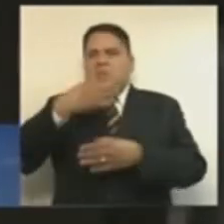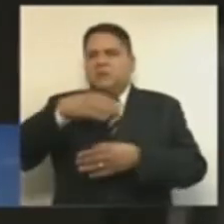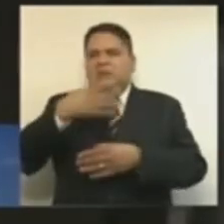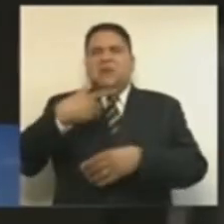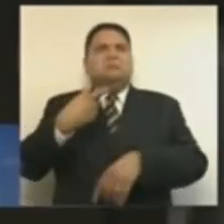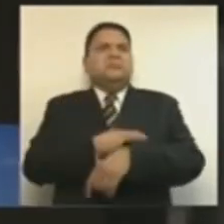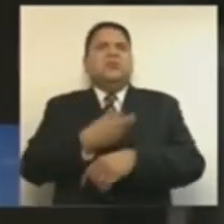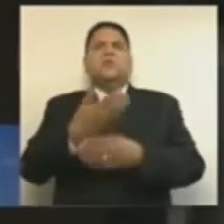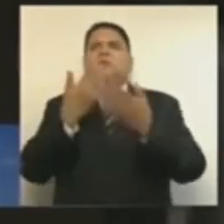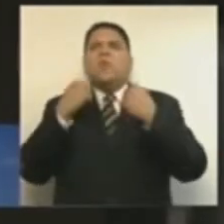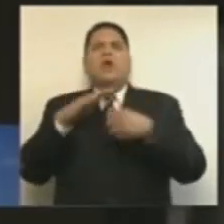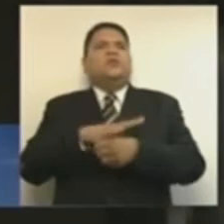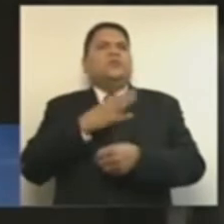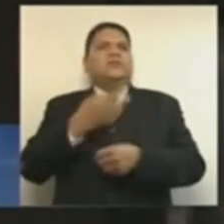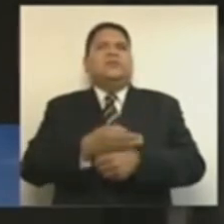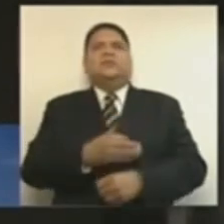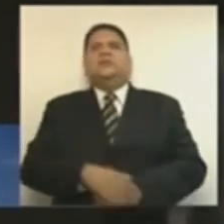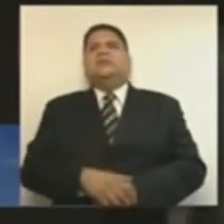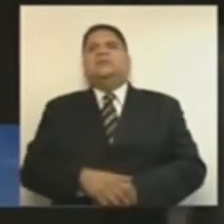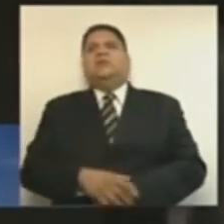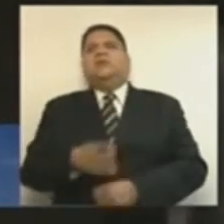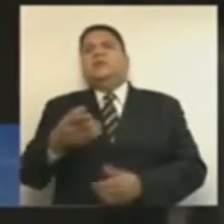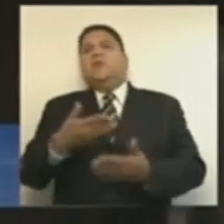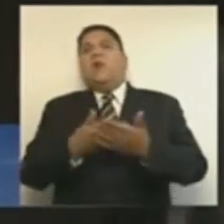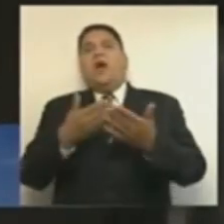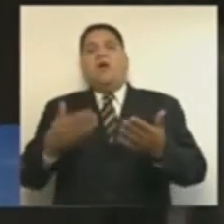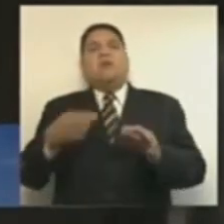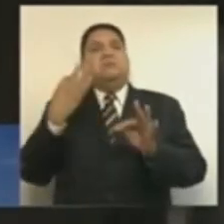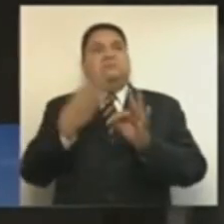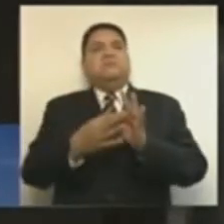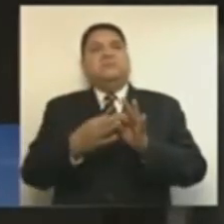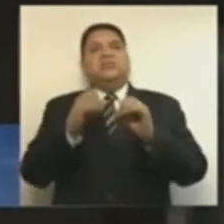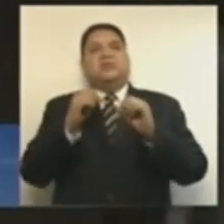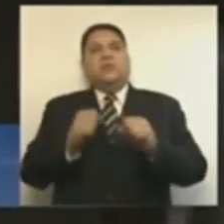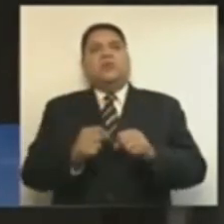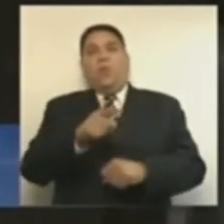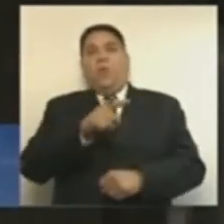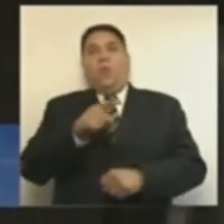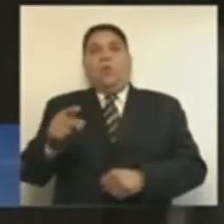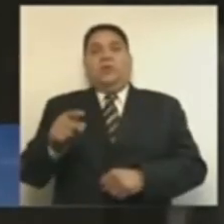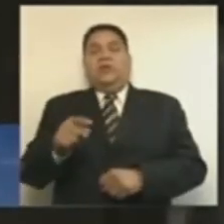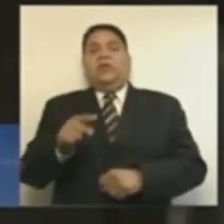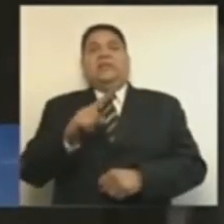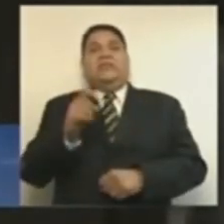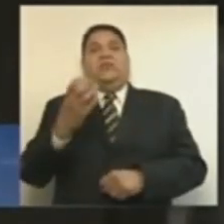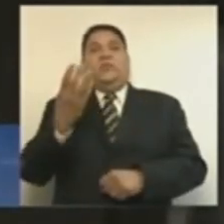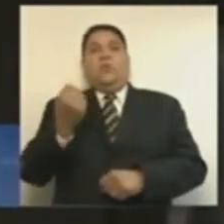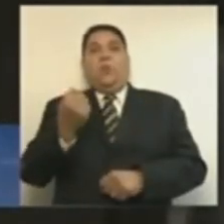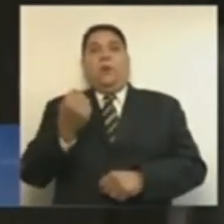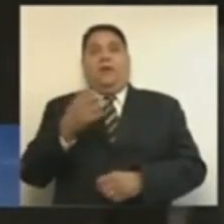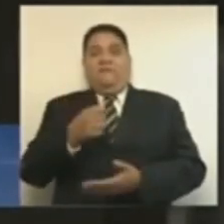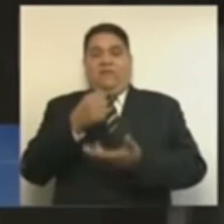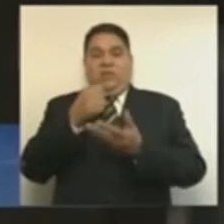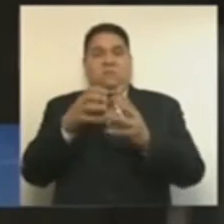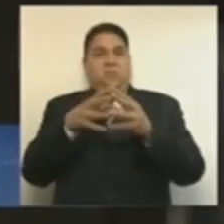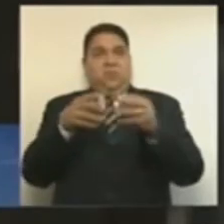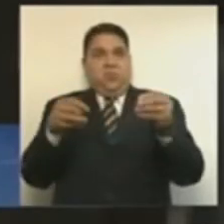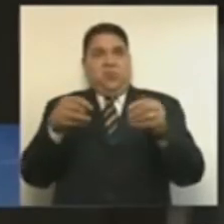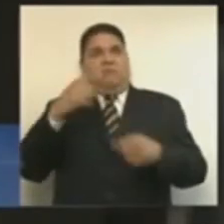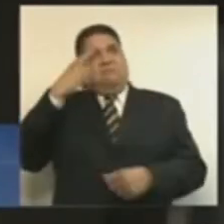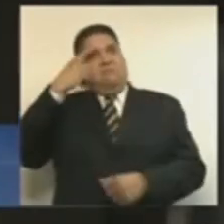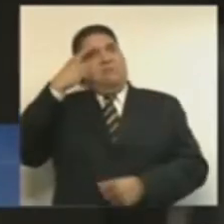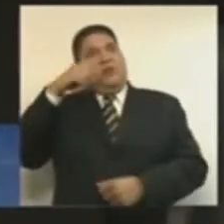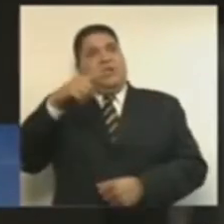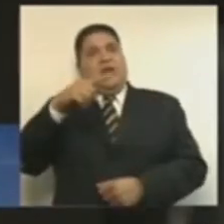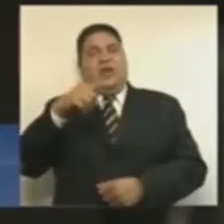medicamentos. Y eso es lo que está pasando hoy. Van a destruir 109 fideicomisos solamente para